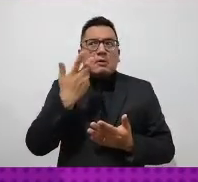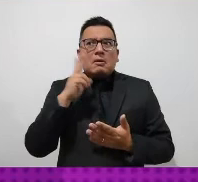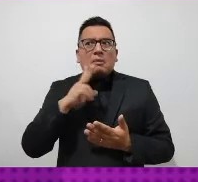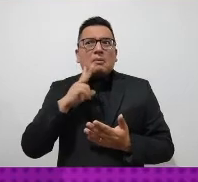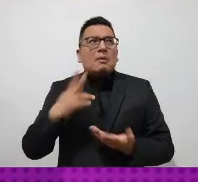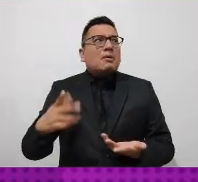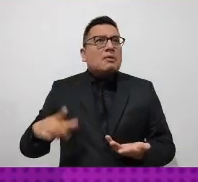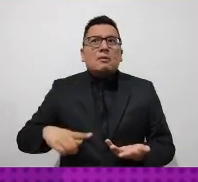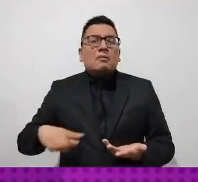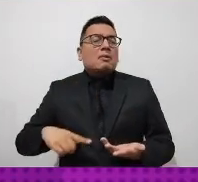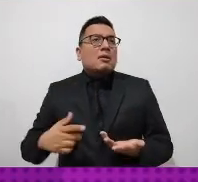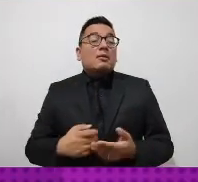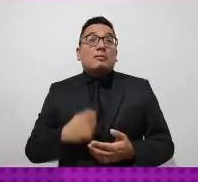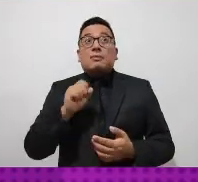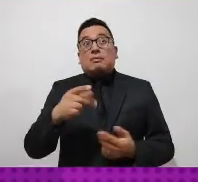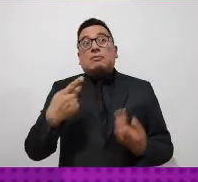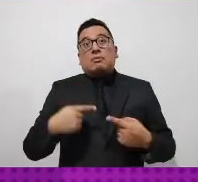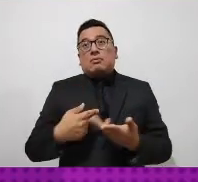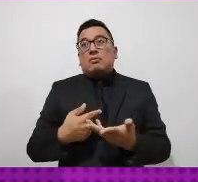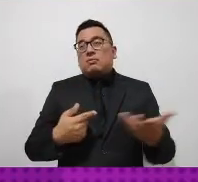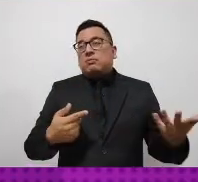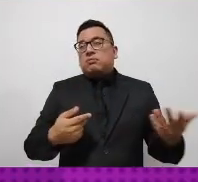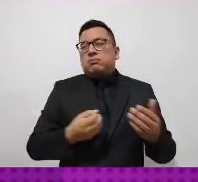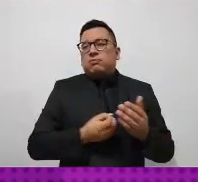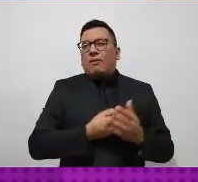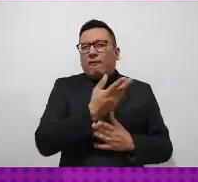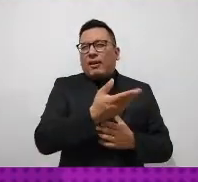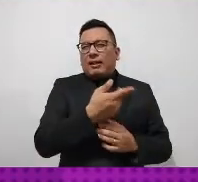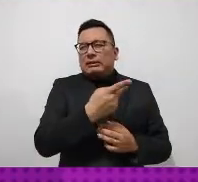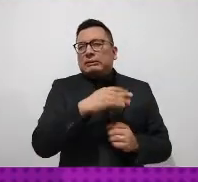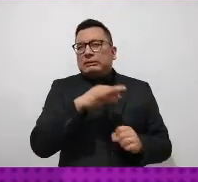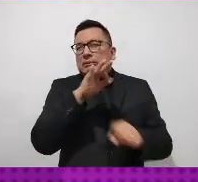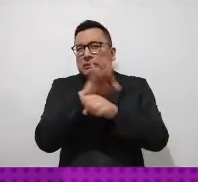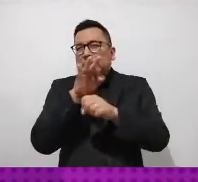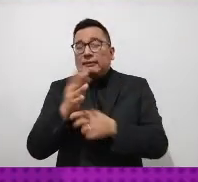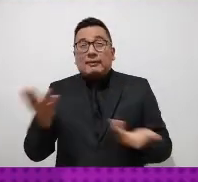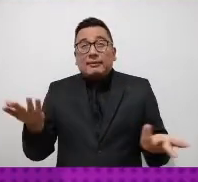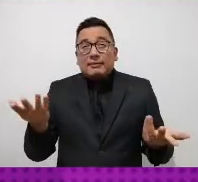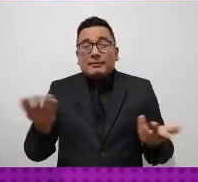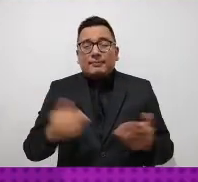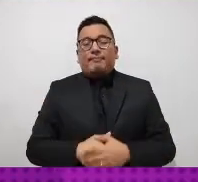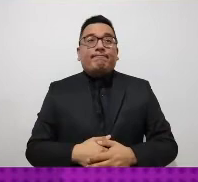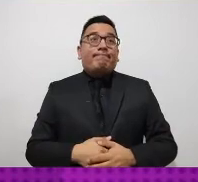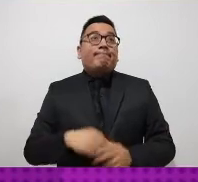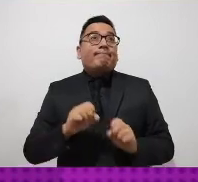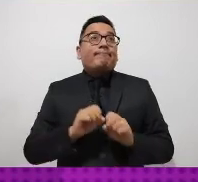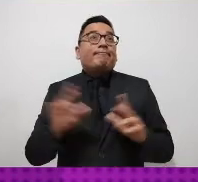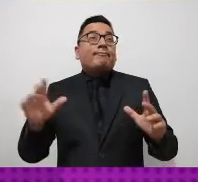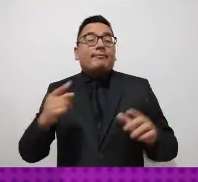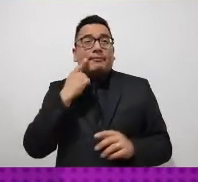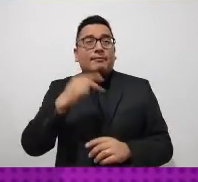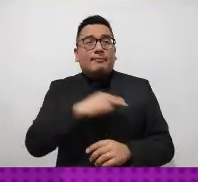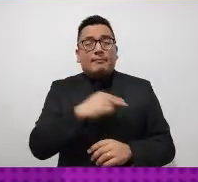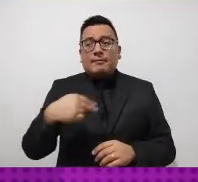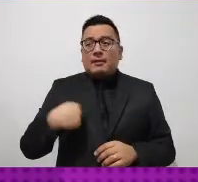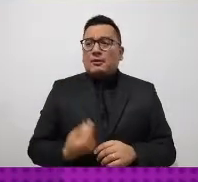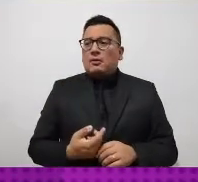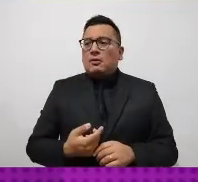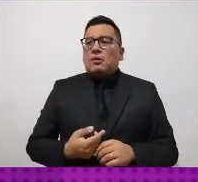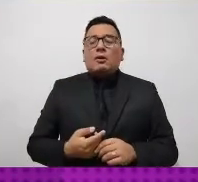todo esto también repercute en la población. Claro que sí. De hecho, el acercarnos a ellas, el